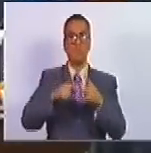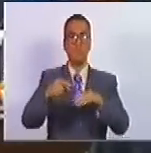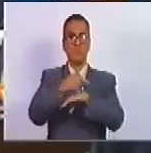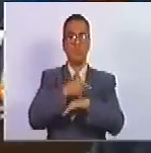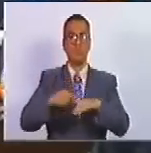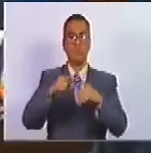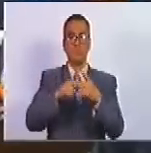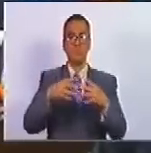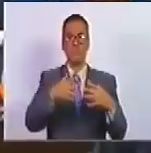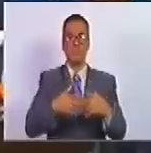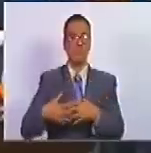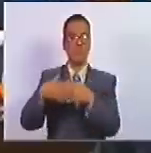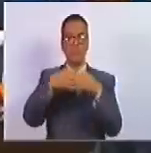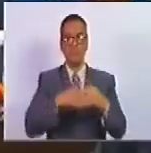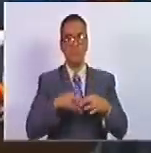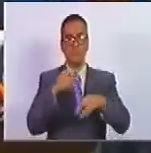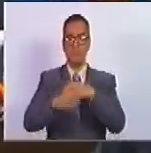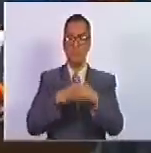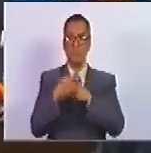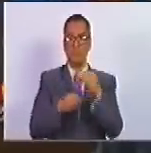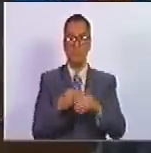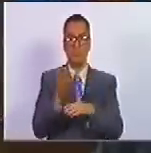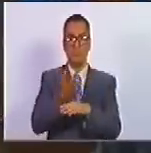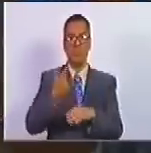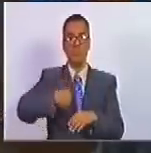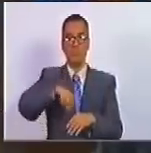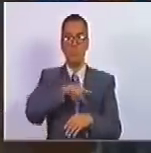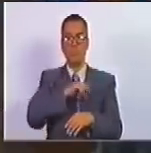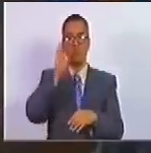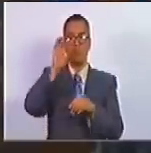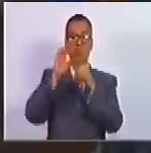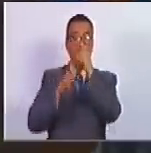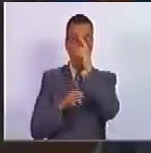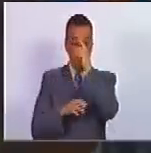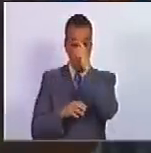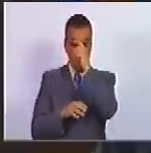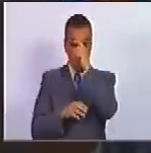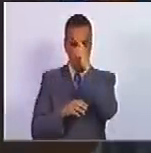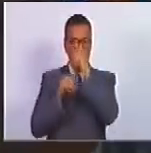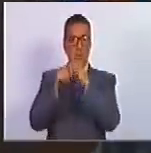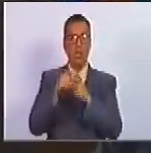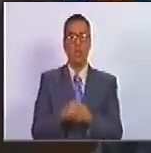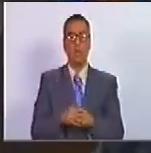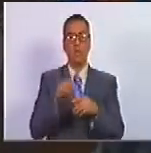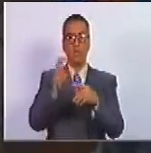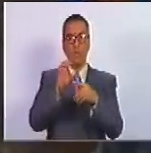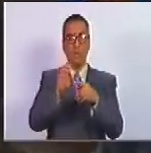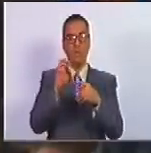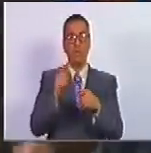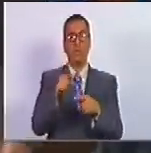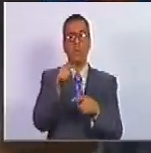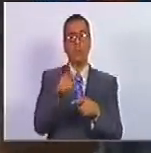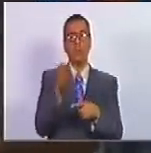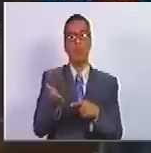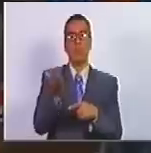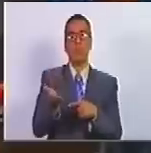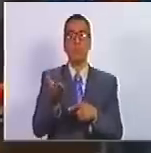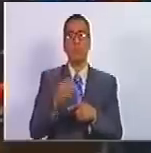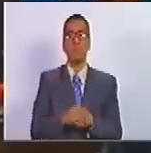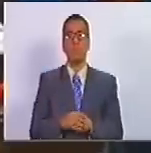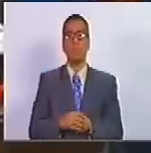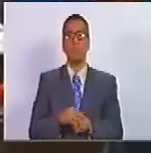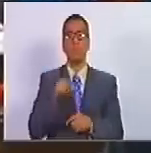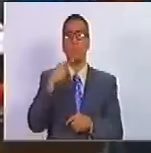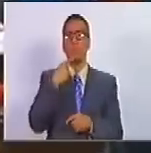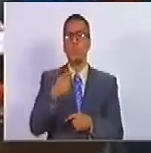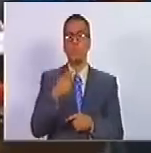gobierno de los Estados Unidos, han aplicado contra nuestro país. Este es un elemento sumamente importante. Como